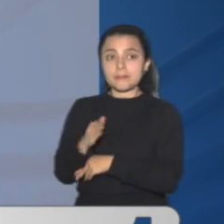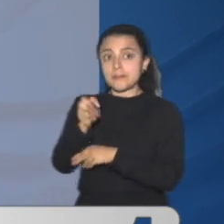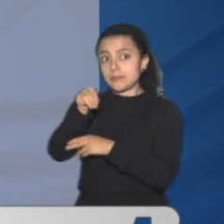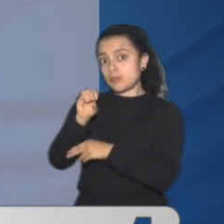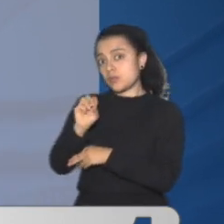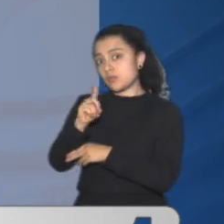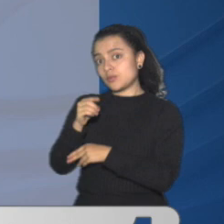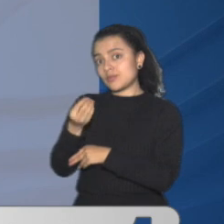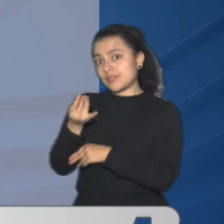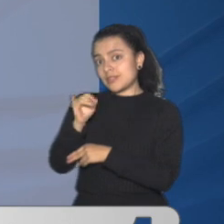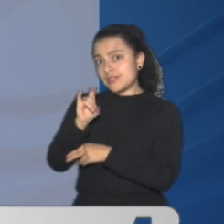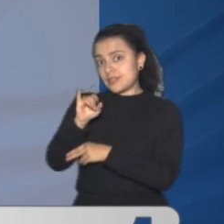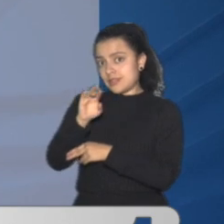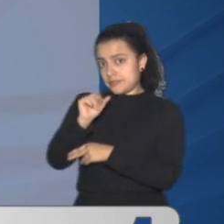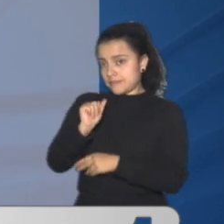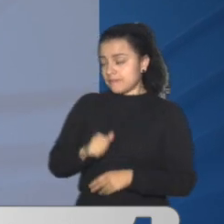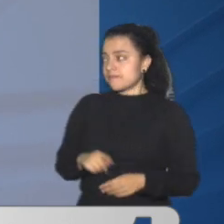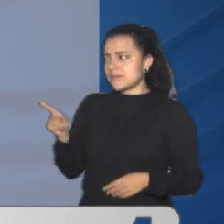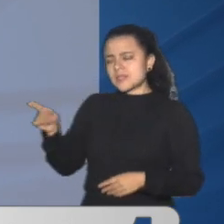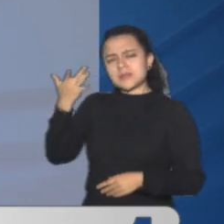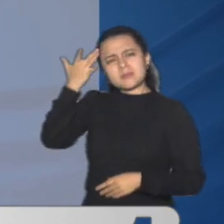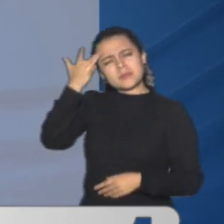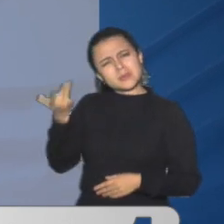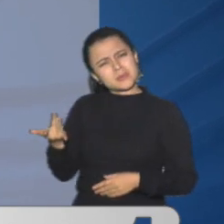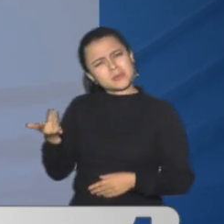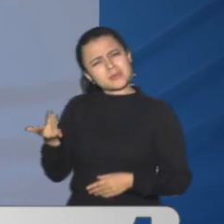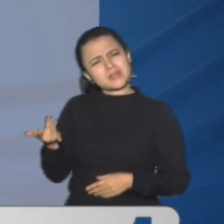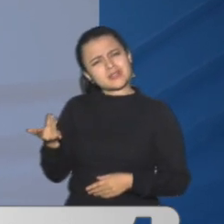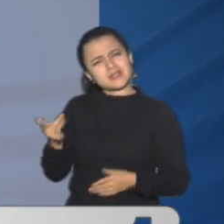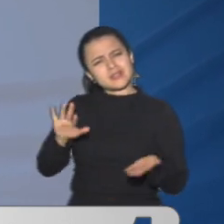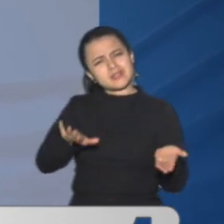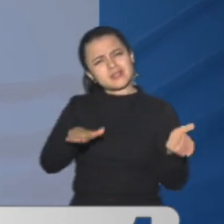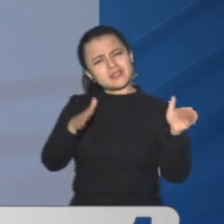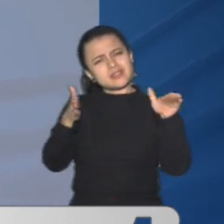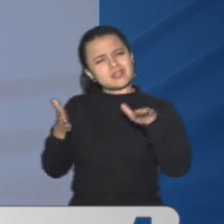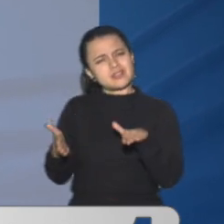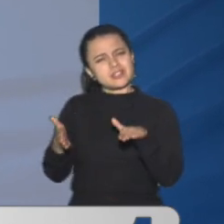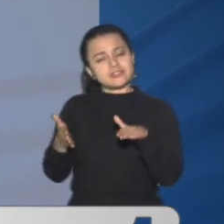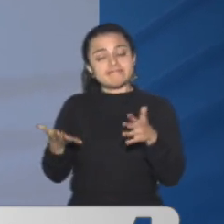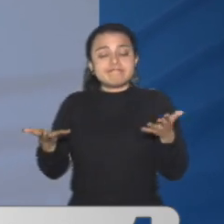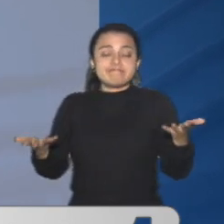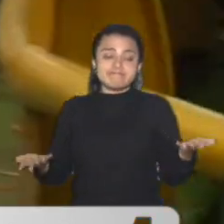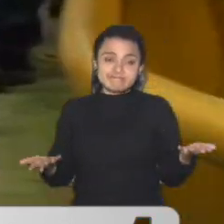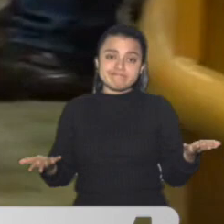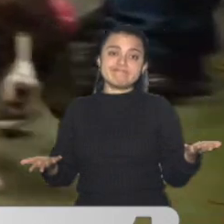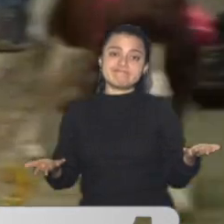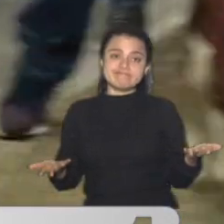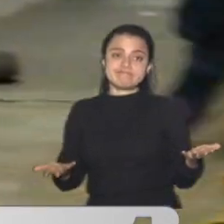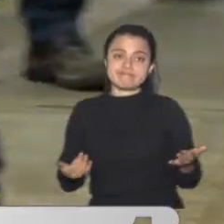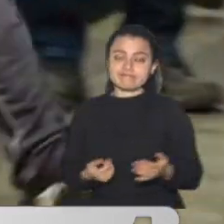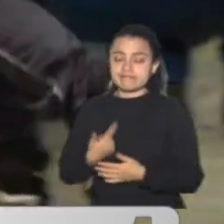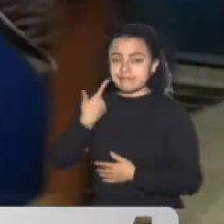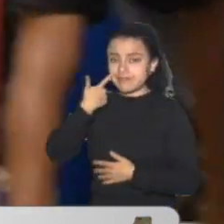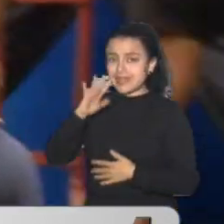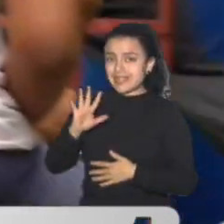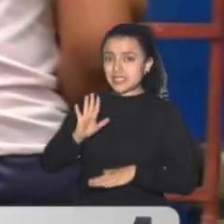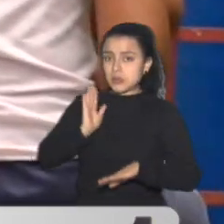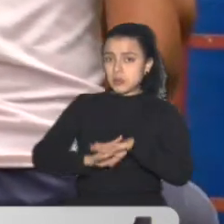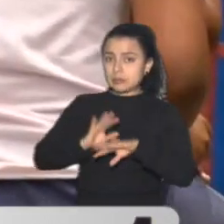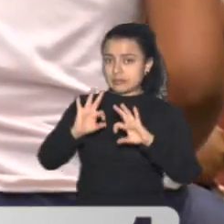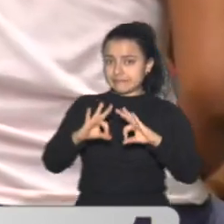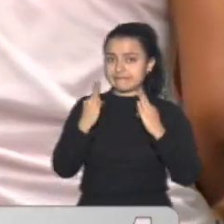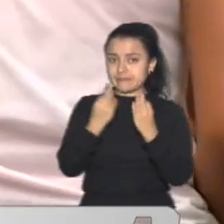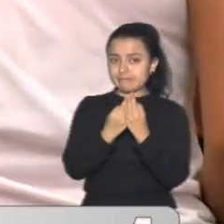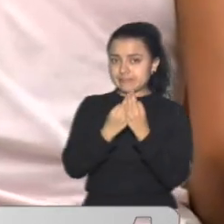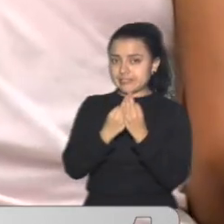de abogados y personas cercanas murió por una presunta negligencia de la familia sustituta que la había adoptado con un proceso del instituto colombiano